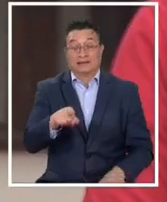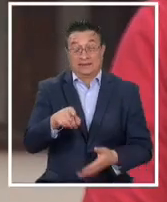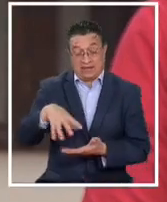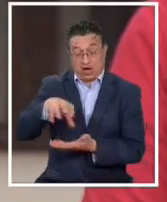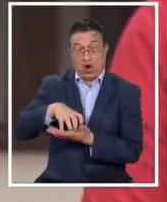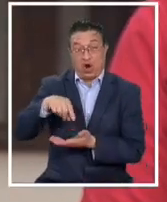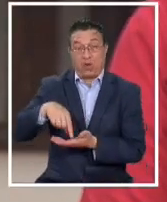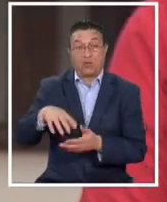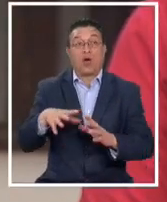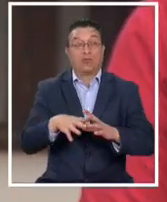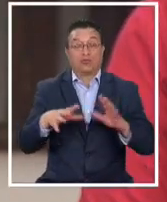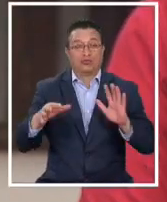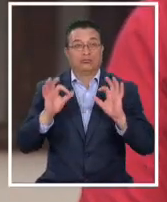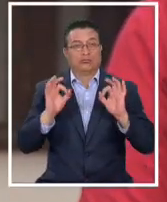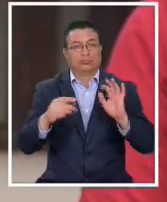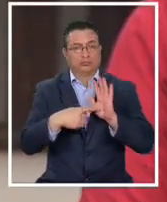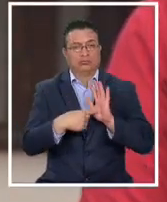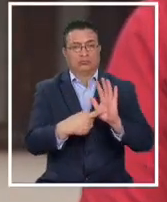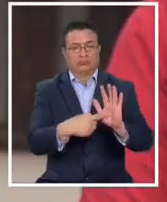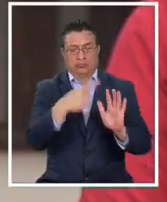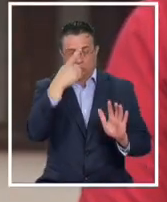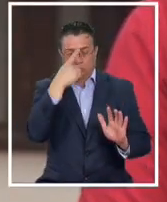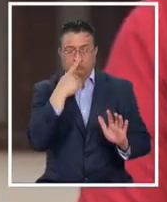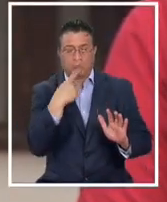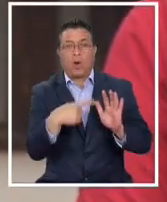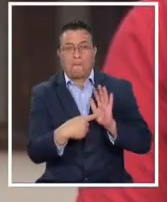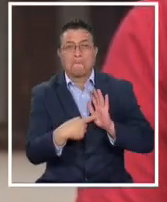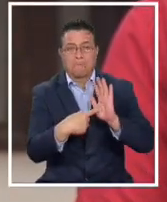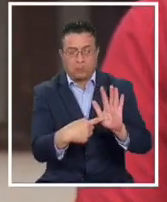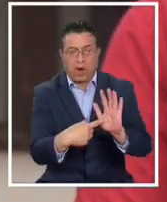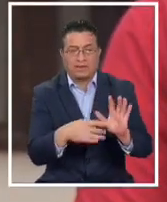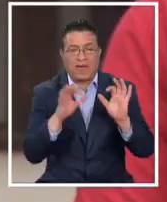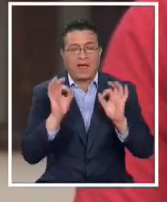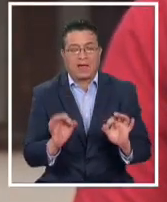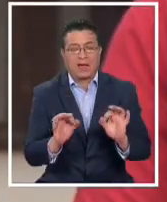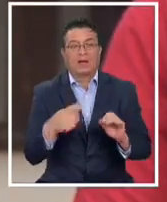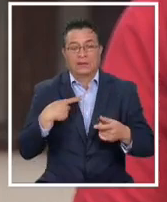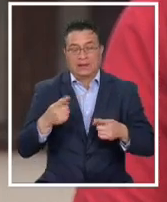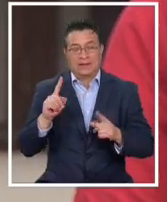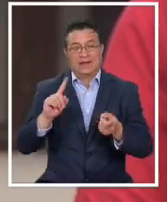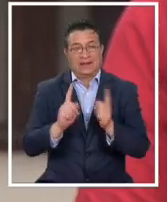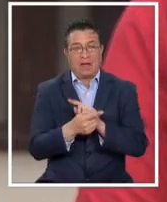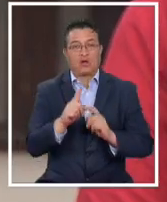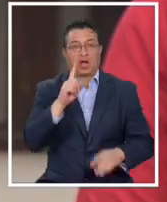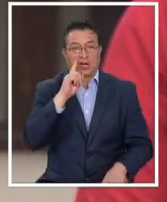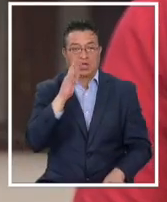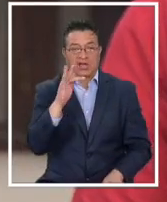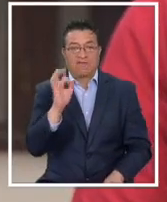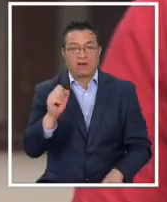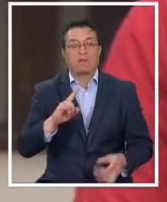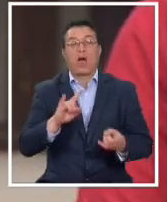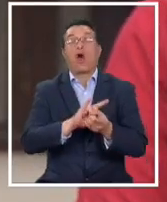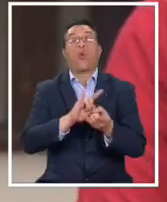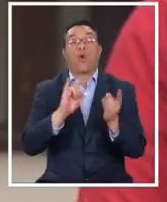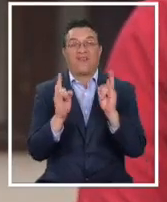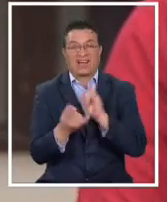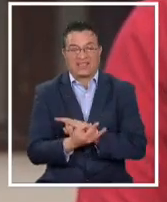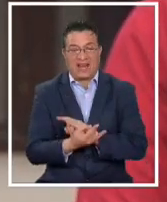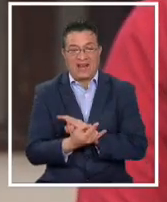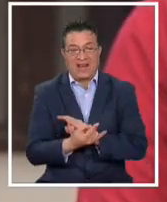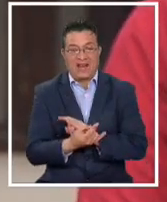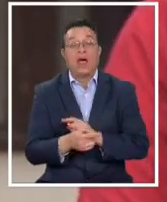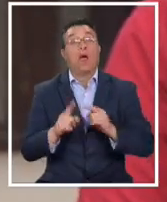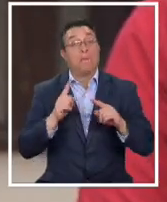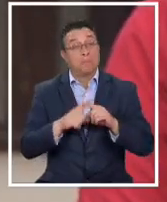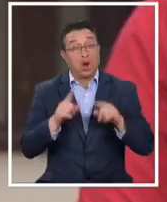comuna extremadamente simbólica para mostrar que hemos cambiado el ingreso familiar de emergencia para que sea universal. Y por lo